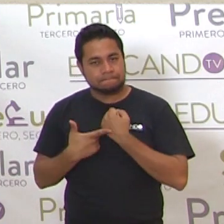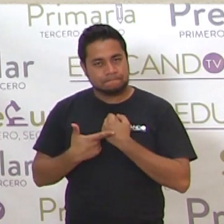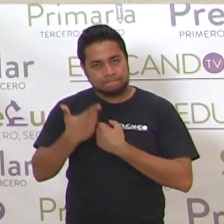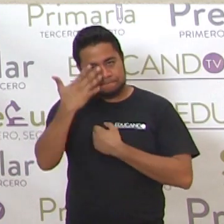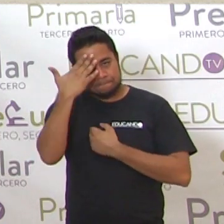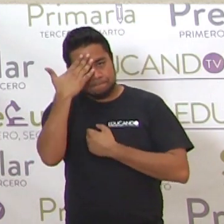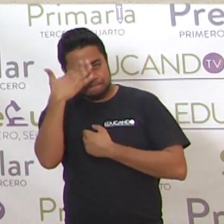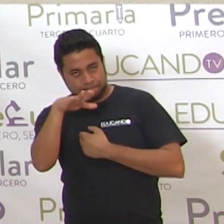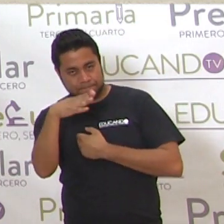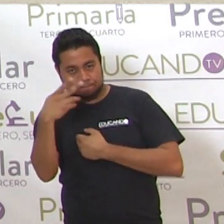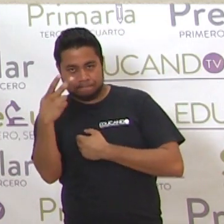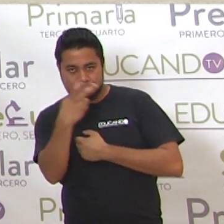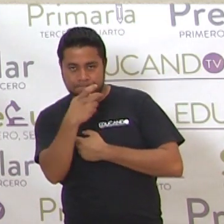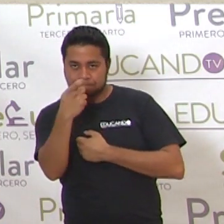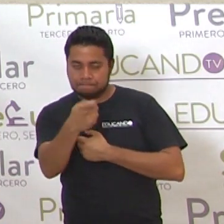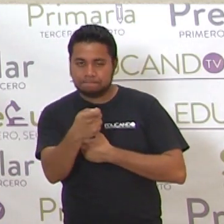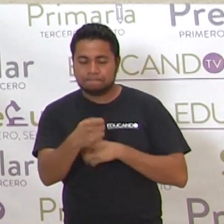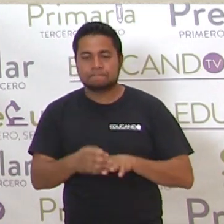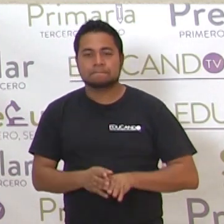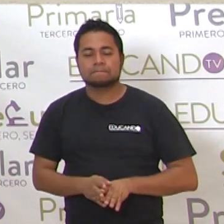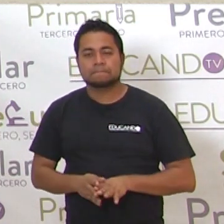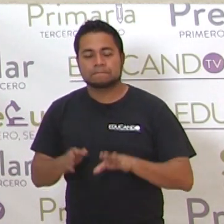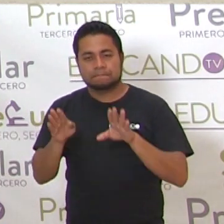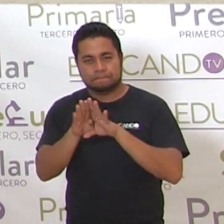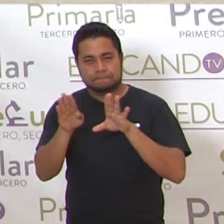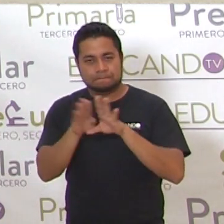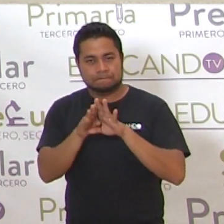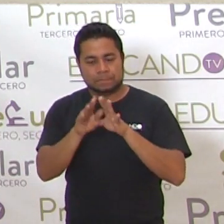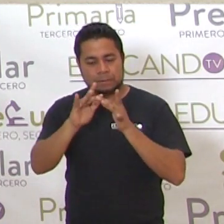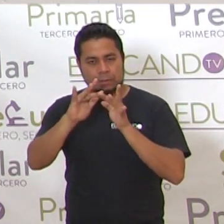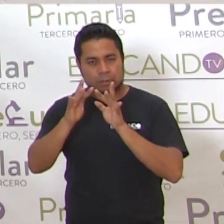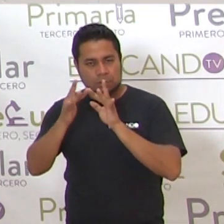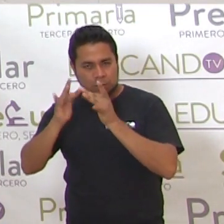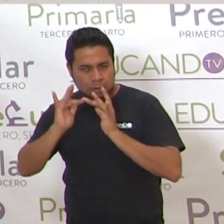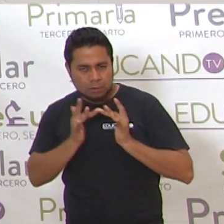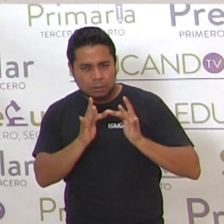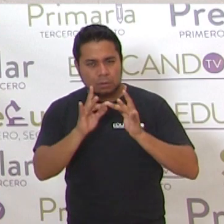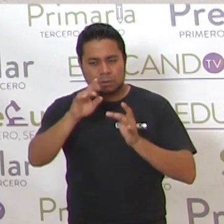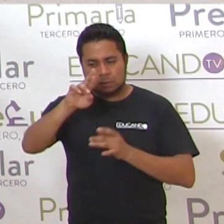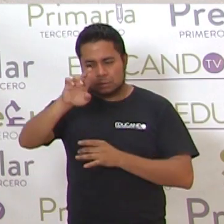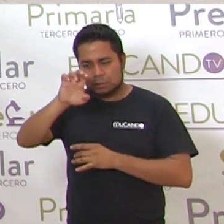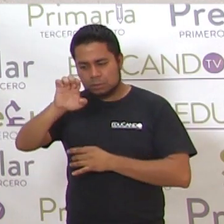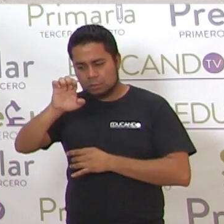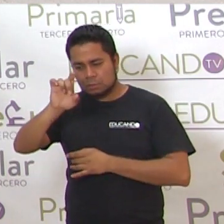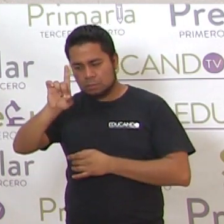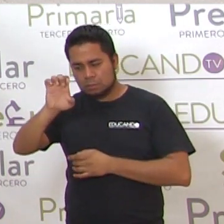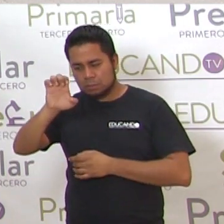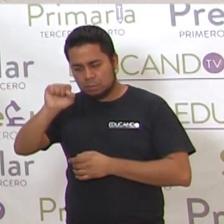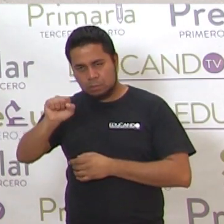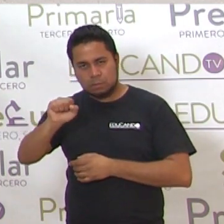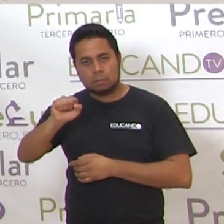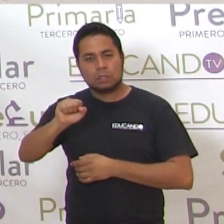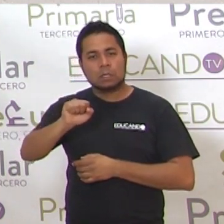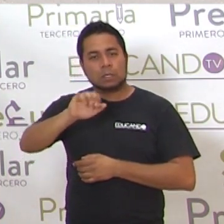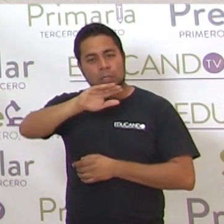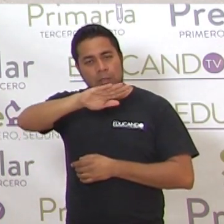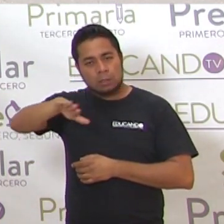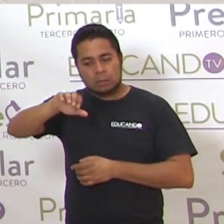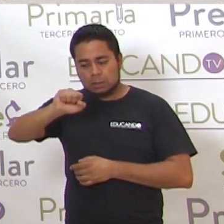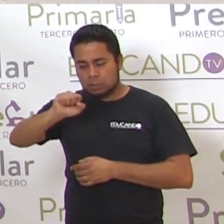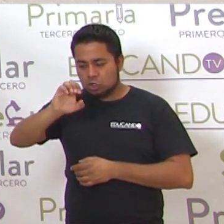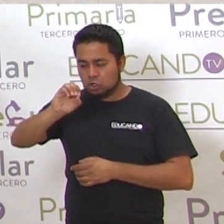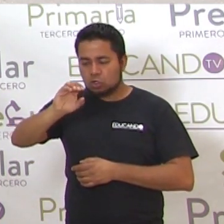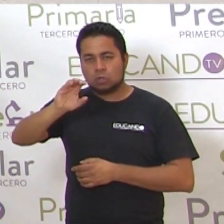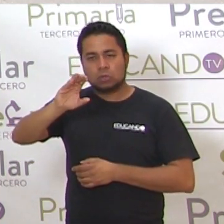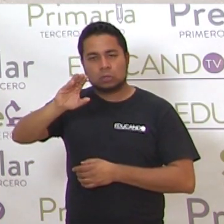como redes sociales bien que son las redes sociales